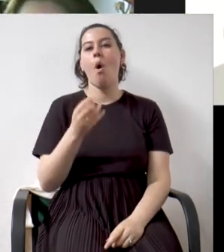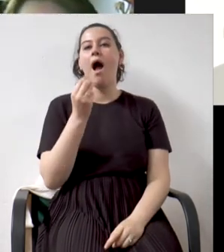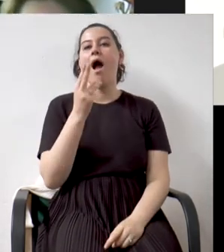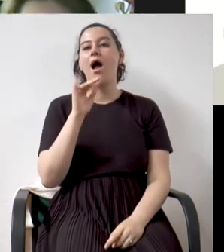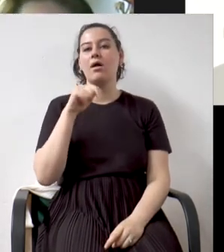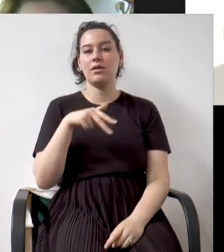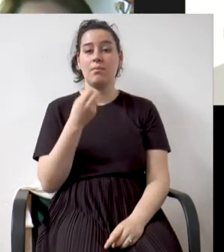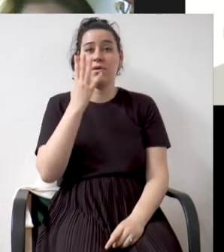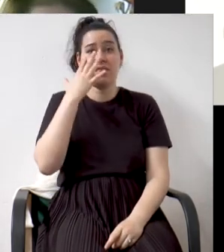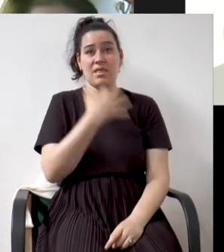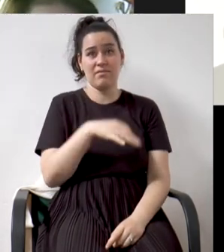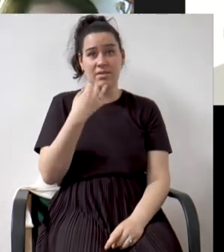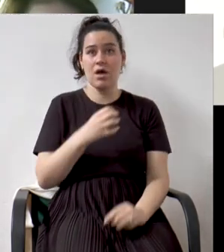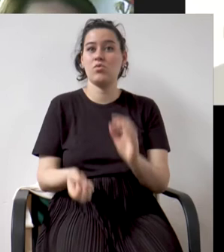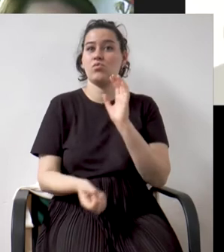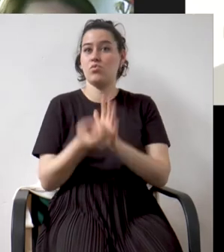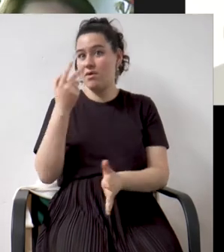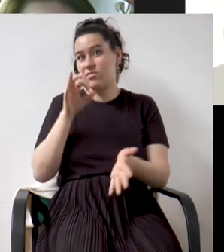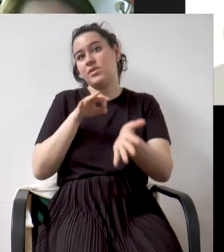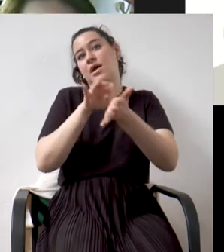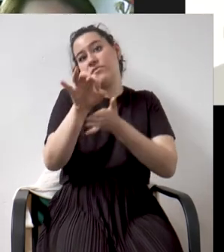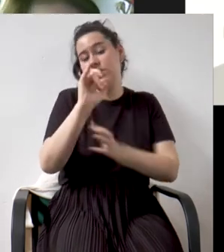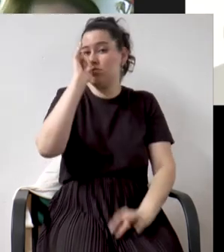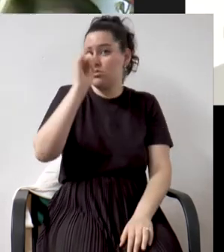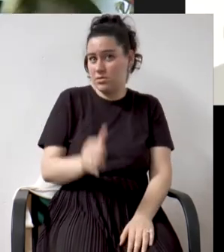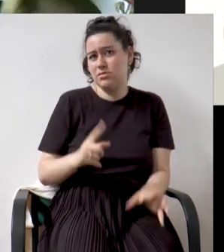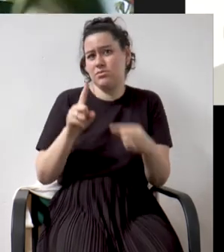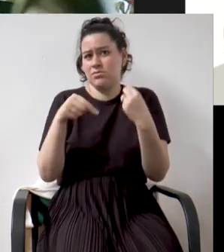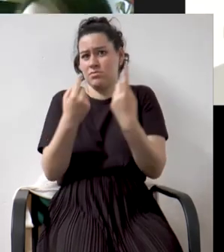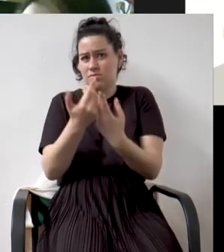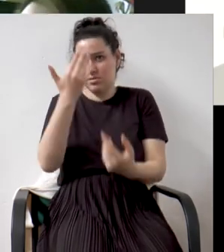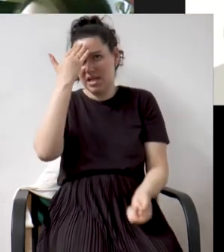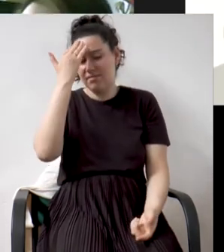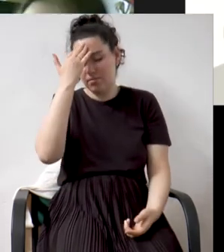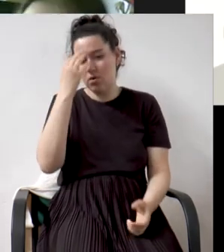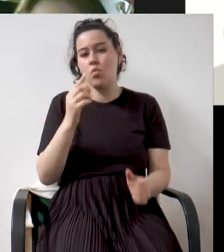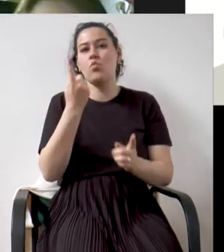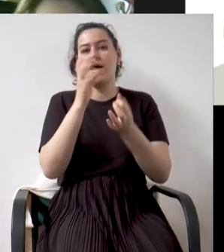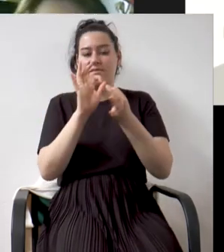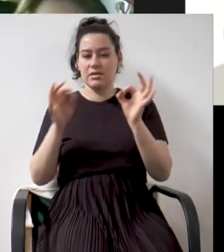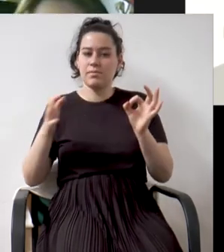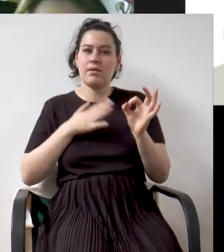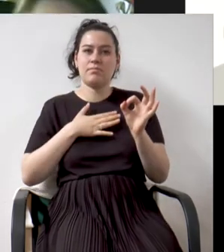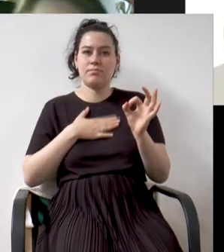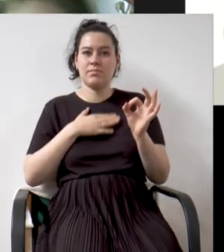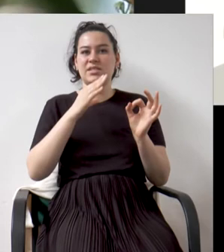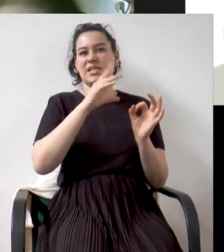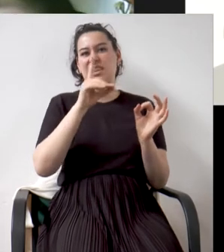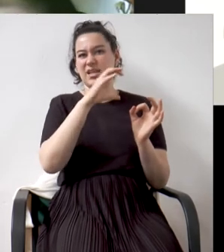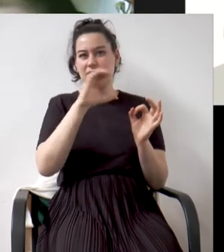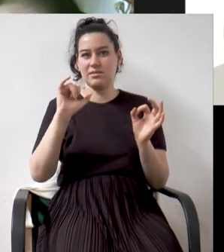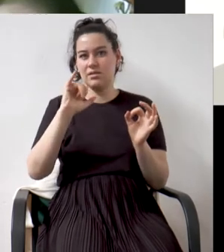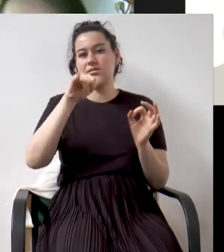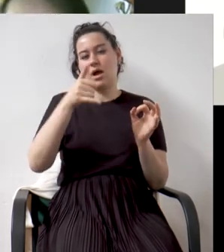Porque la verdad, somos un servicio de tan nuevo tipo que muy bien no sabemos qué somos. Y una de las frases que yo tengo acuñada ya en el CDC, y Joaquín Toledo me lo